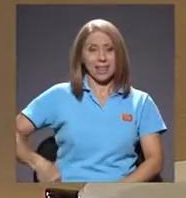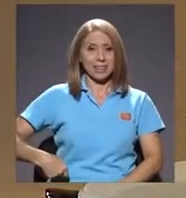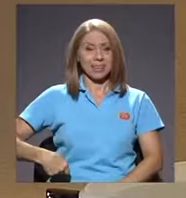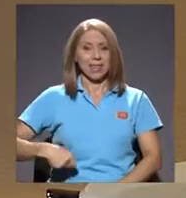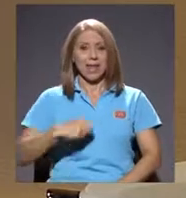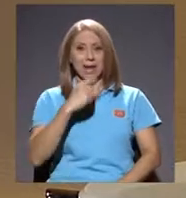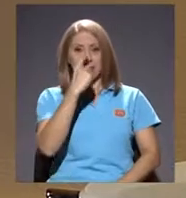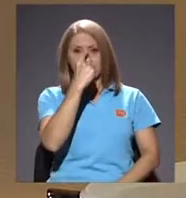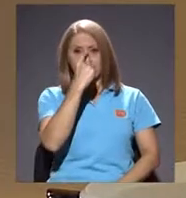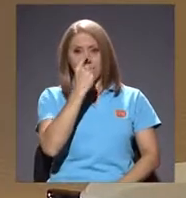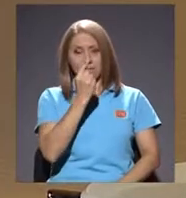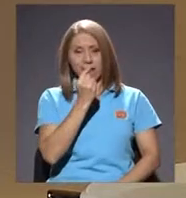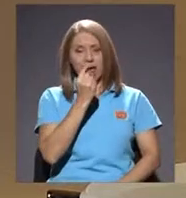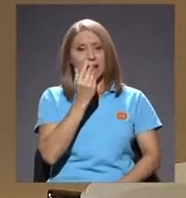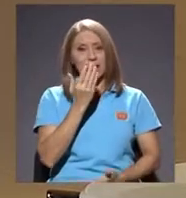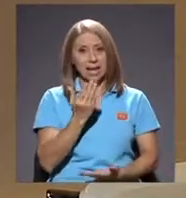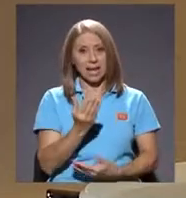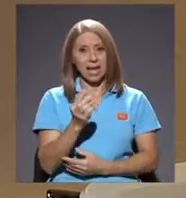guardia